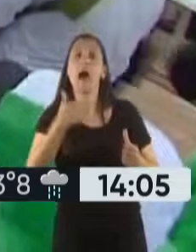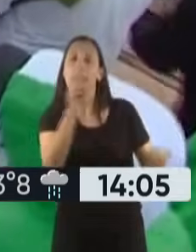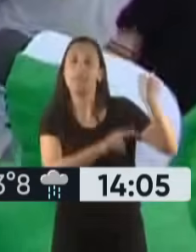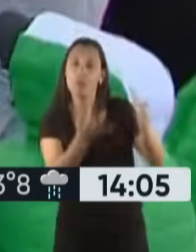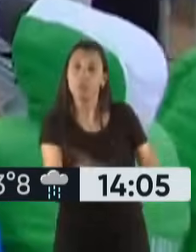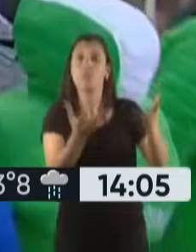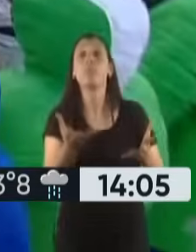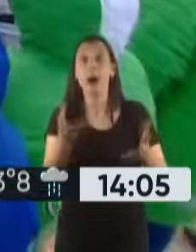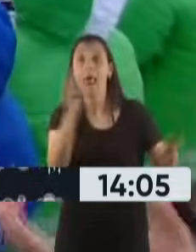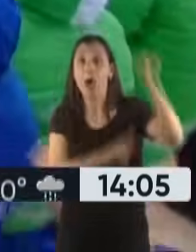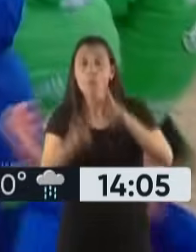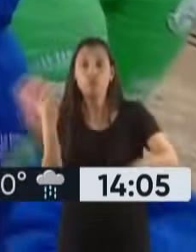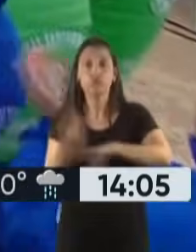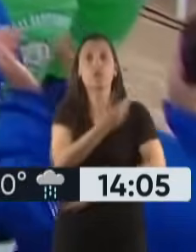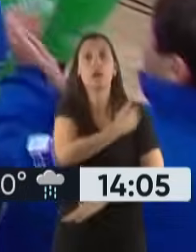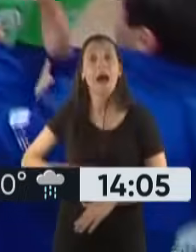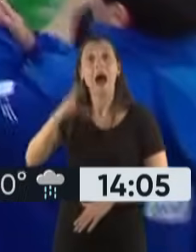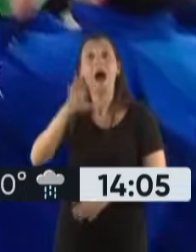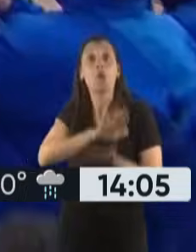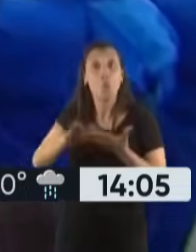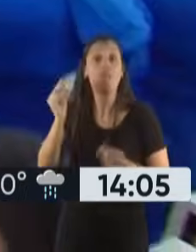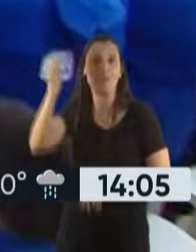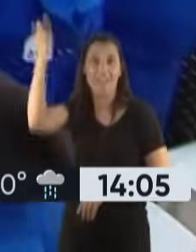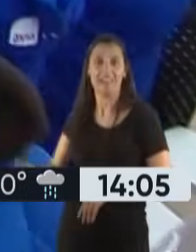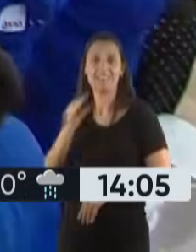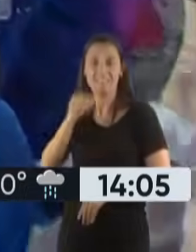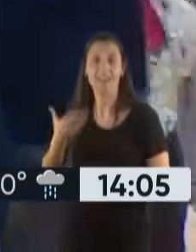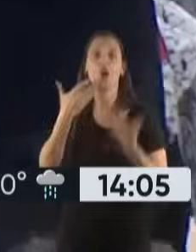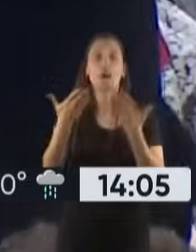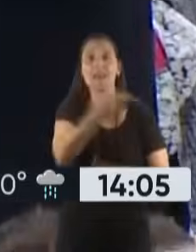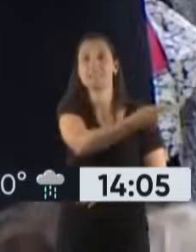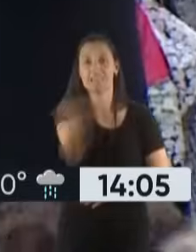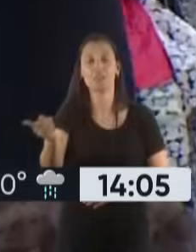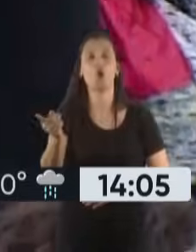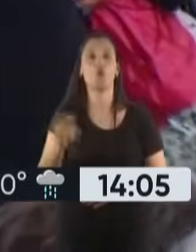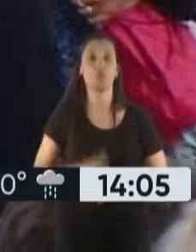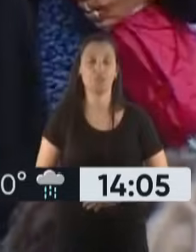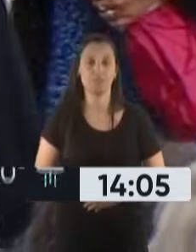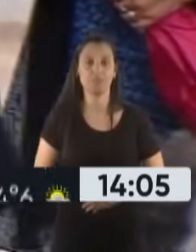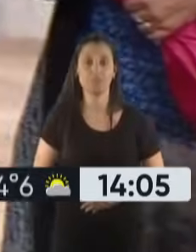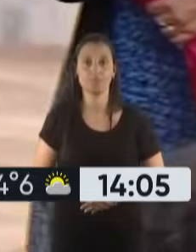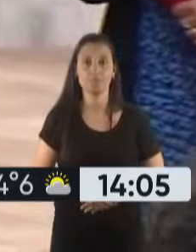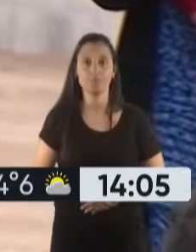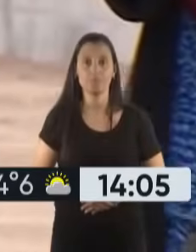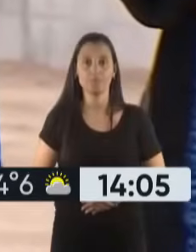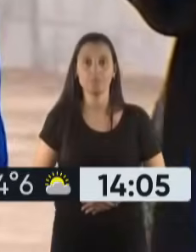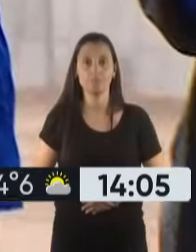Sergio sea el nuevo presidente, el que me suceda. Gracias, compañeros y compañeras.